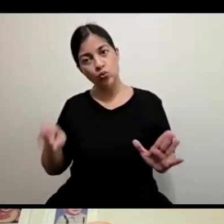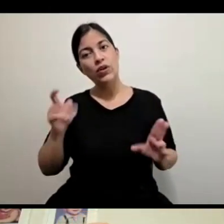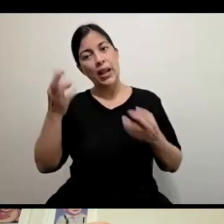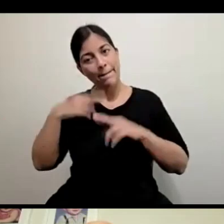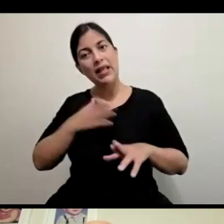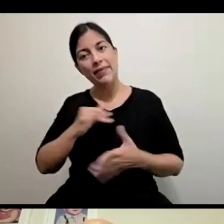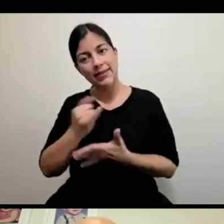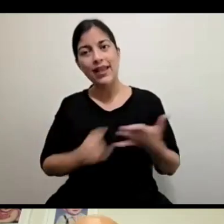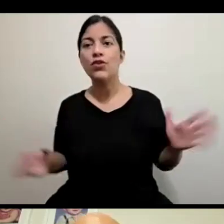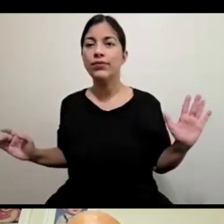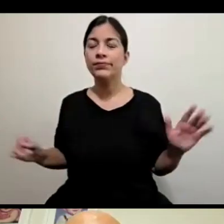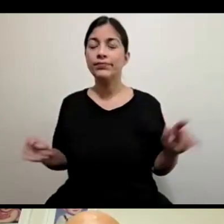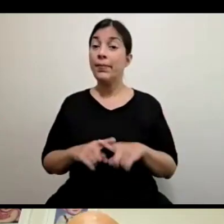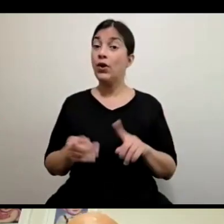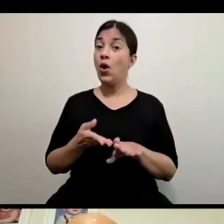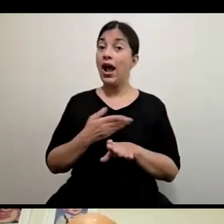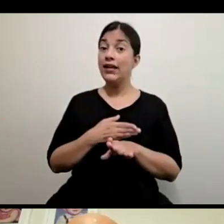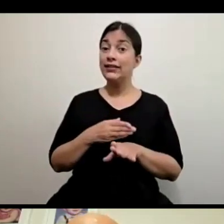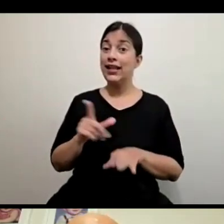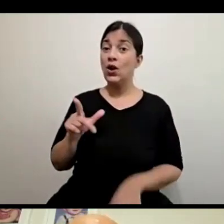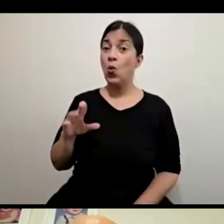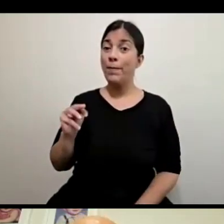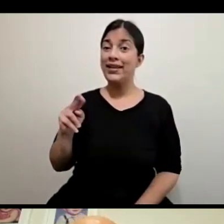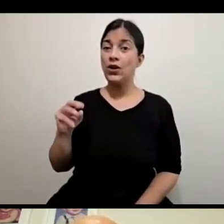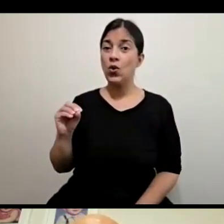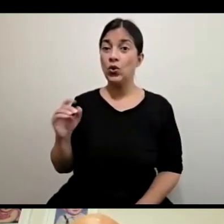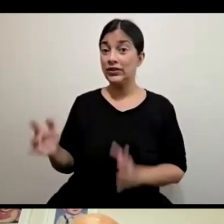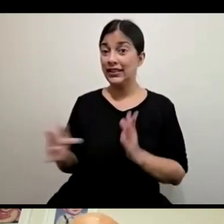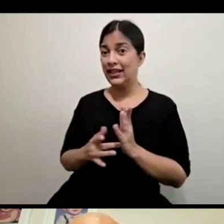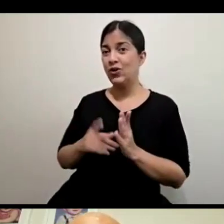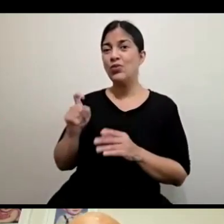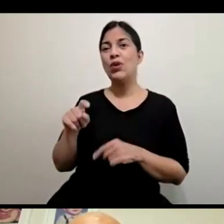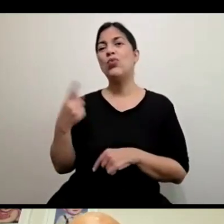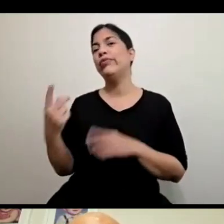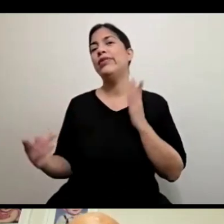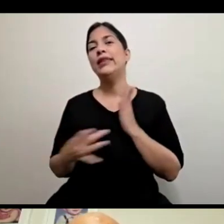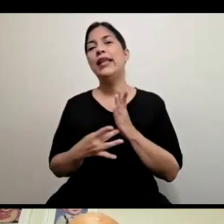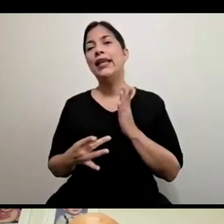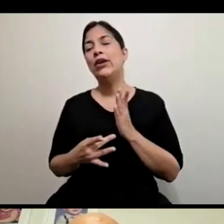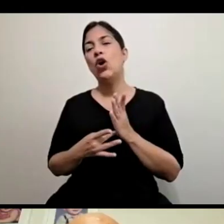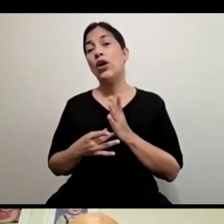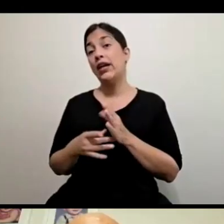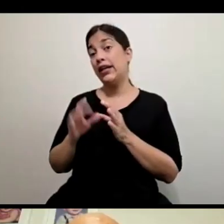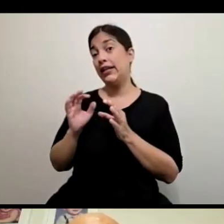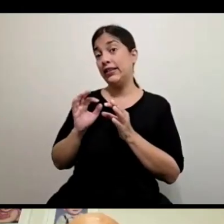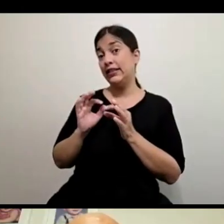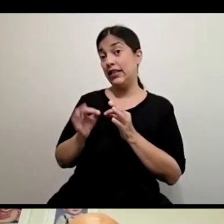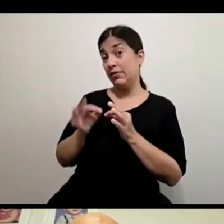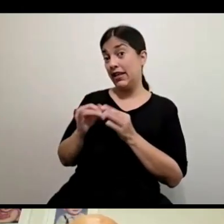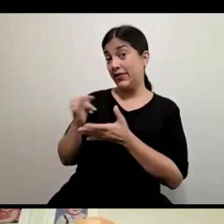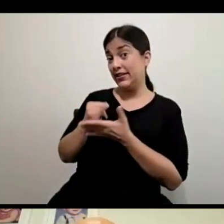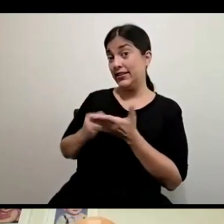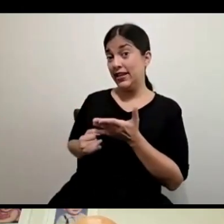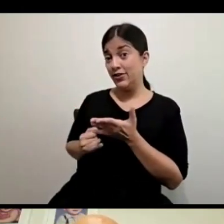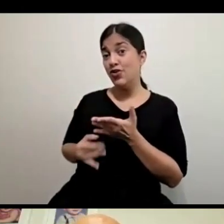soy el diseñador, pero antes, cuando era luminotécnico, se supone que era un técnico que interpretaba el diseño de escenografía